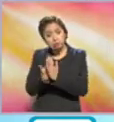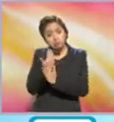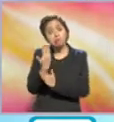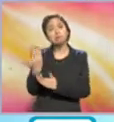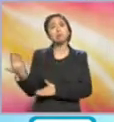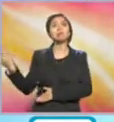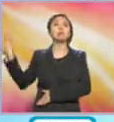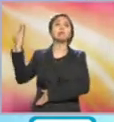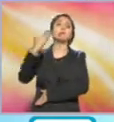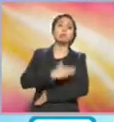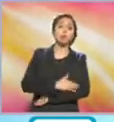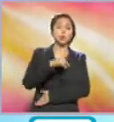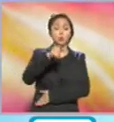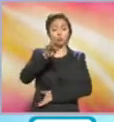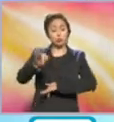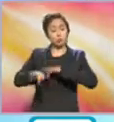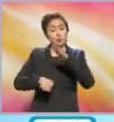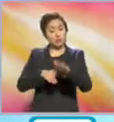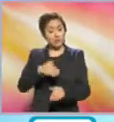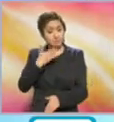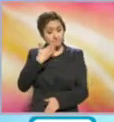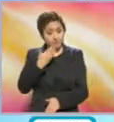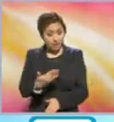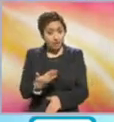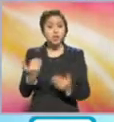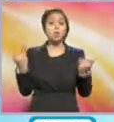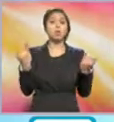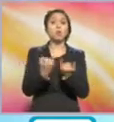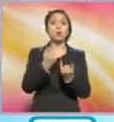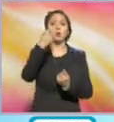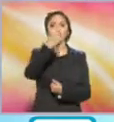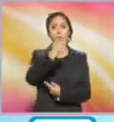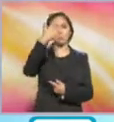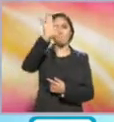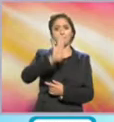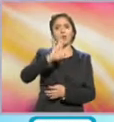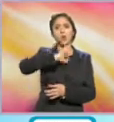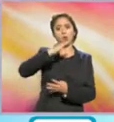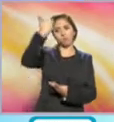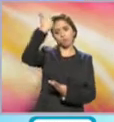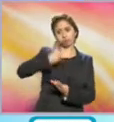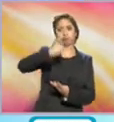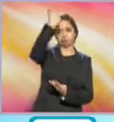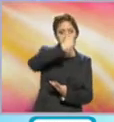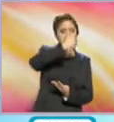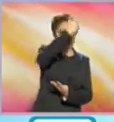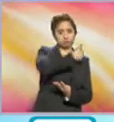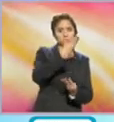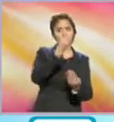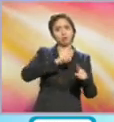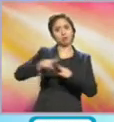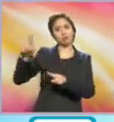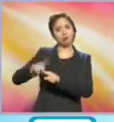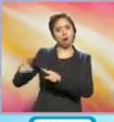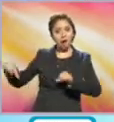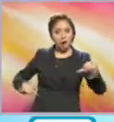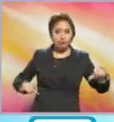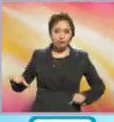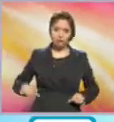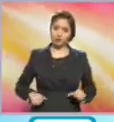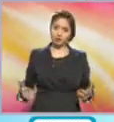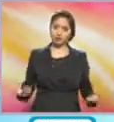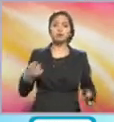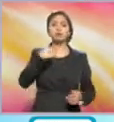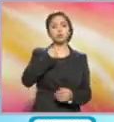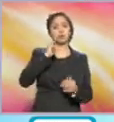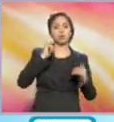¿Entiendes? Porque Y no hacerlo solo bien hacerlo, además. es hacerlo Y bien. partirte, ¿no? En 4, en 5, 40. 6, Sí, porque entiendo perfecto, son